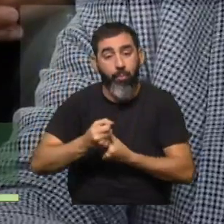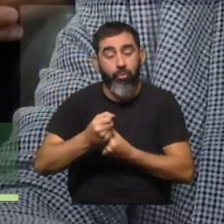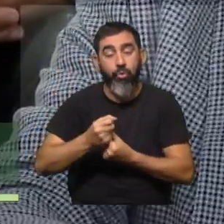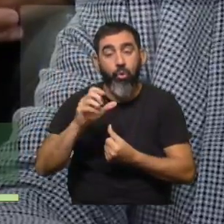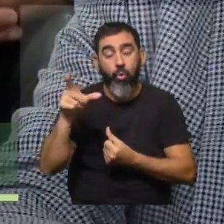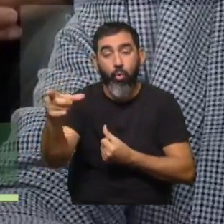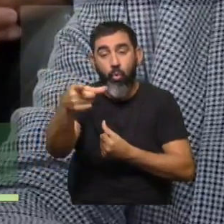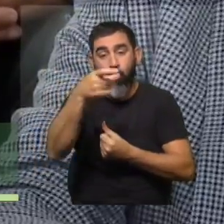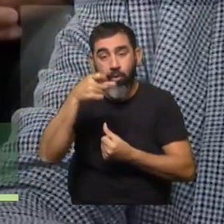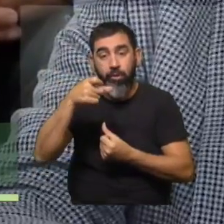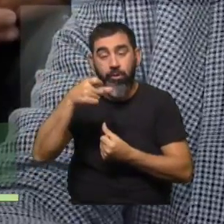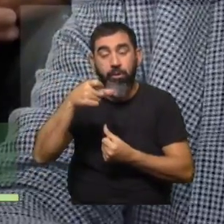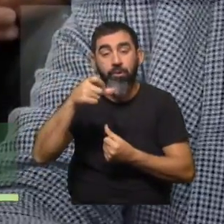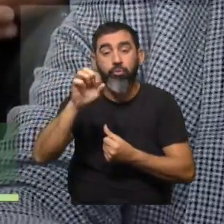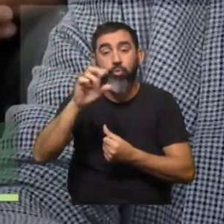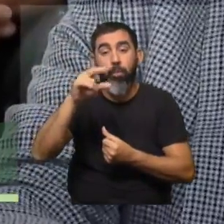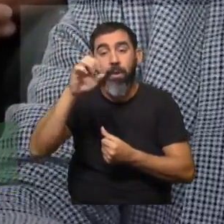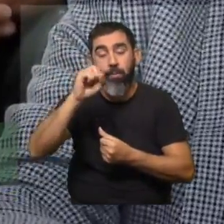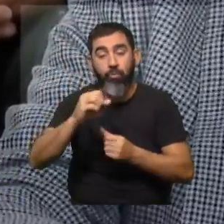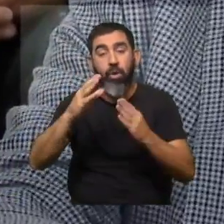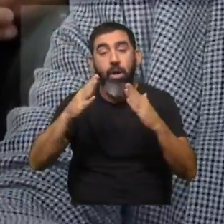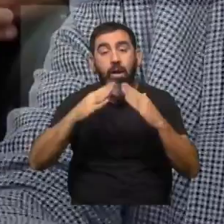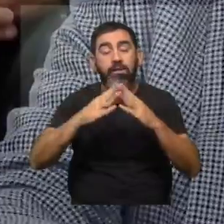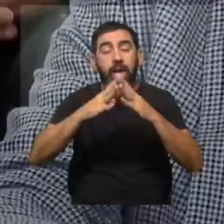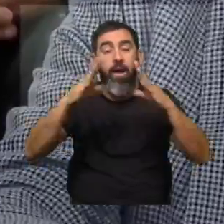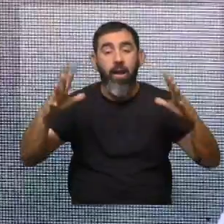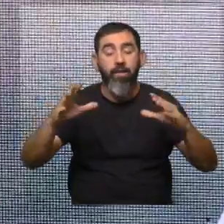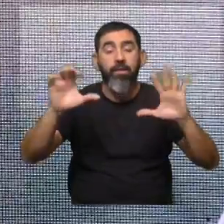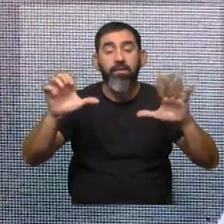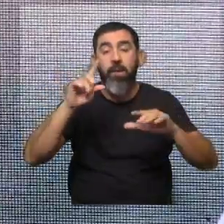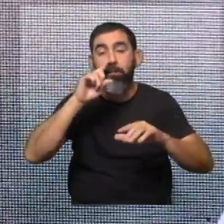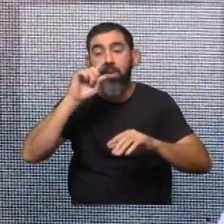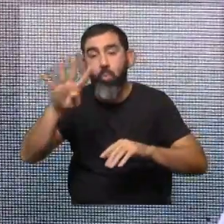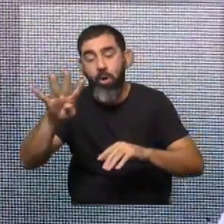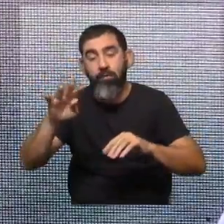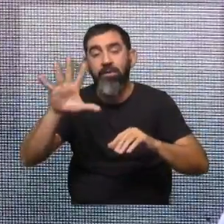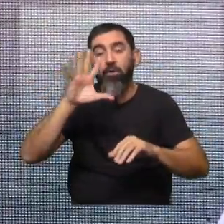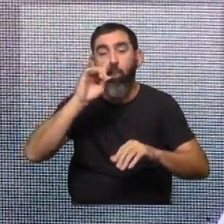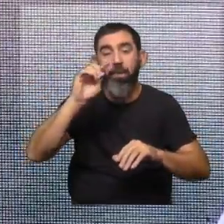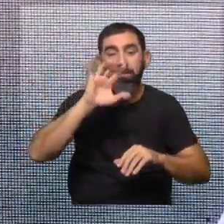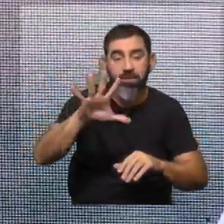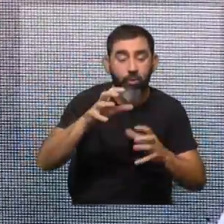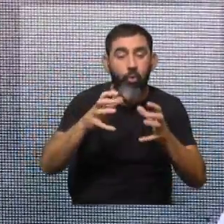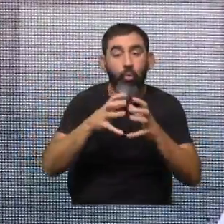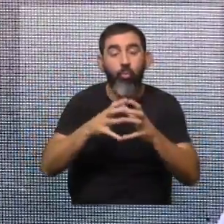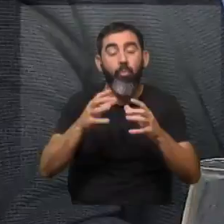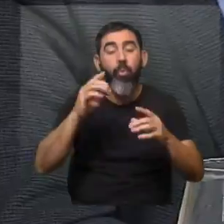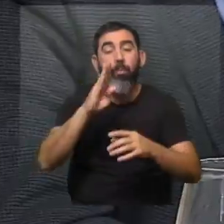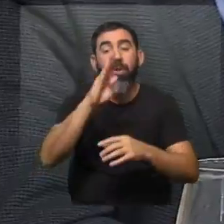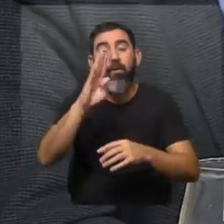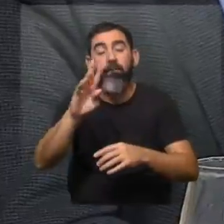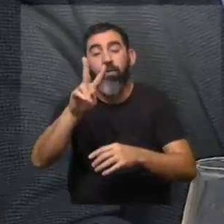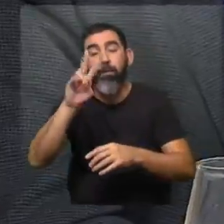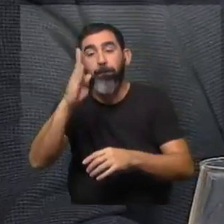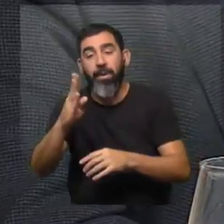comunista del movimiento sumemos de Casa Grande la lista seis mil nueve la lista 5005 del partido por la victoria del pueblo